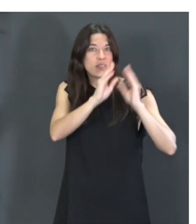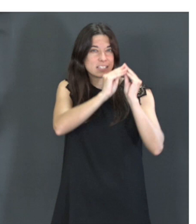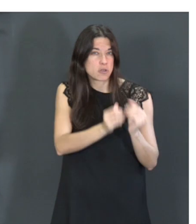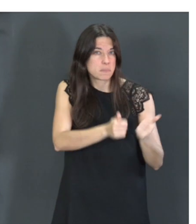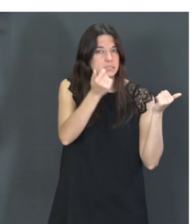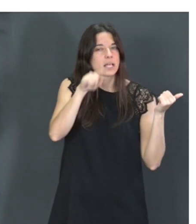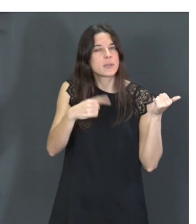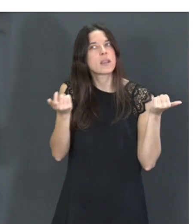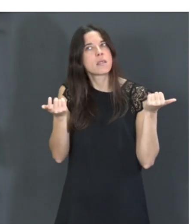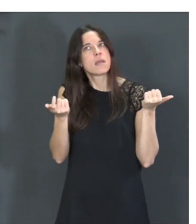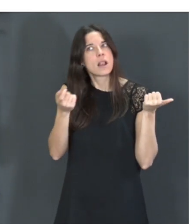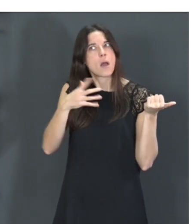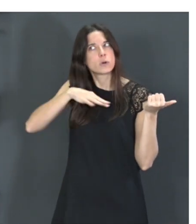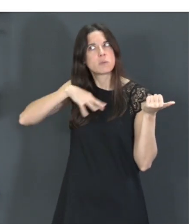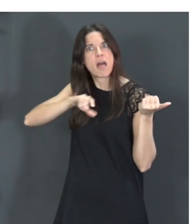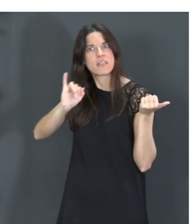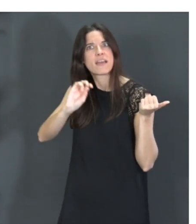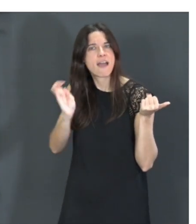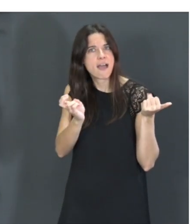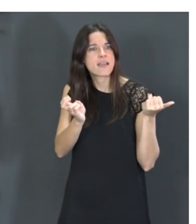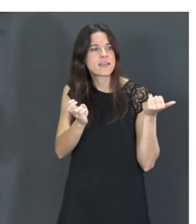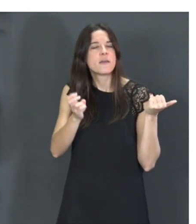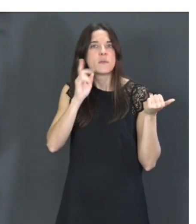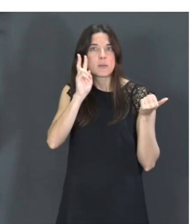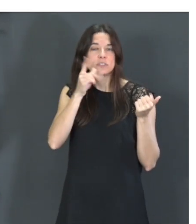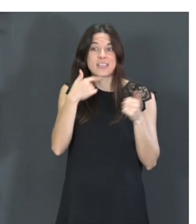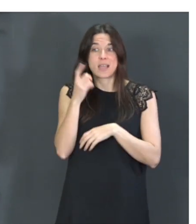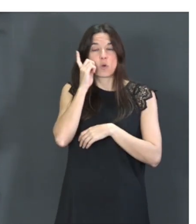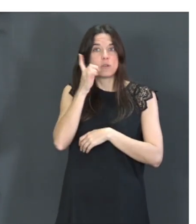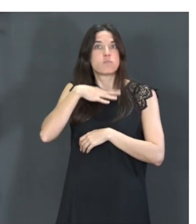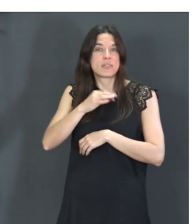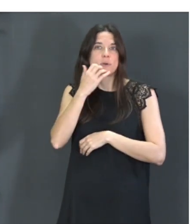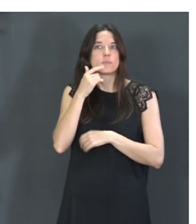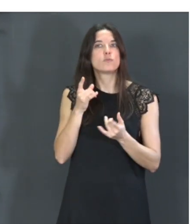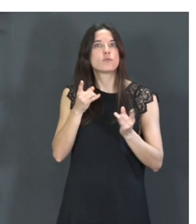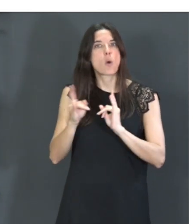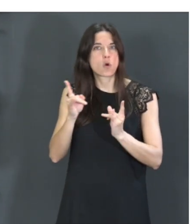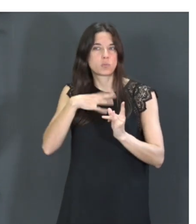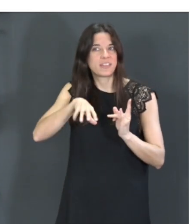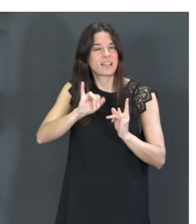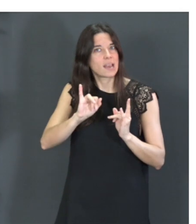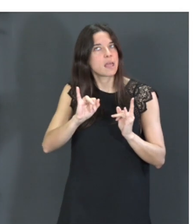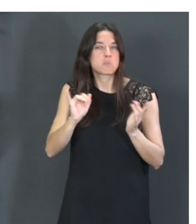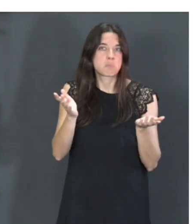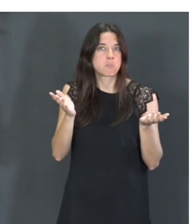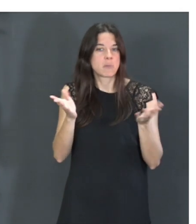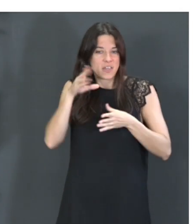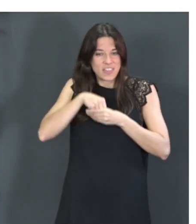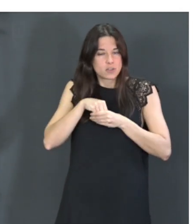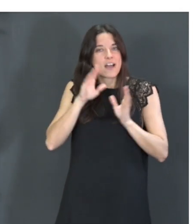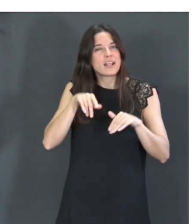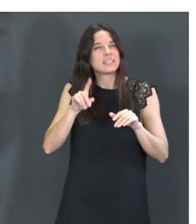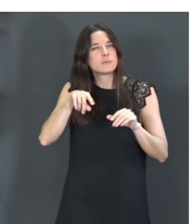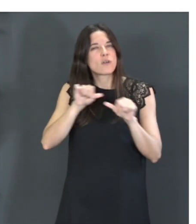ubicuidad que estamos viendo. Ya la podemos tener en el móvil, con lo cual ya un robot la va a poder tener, y de esta forma también es mucho más